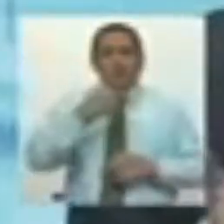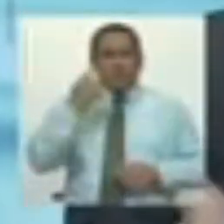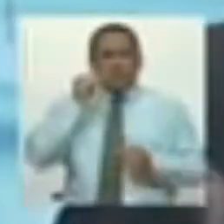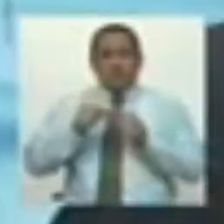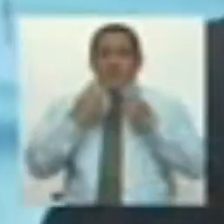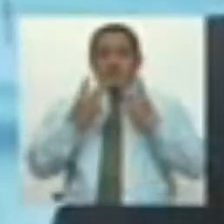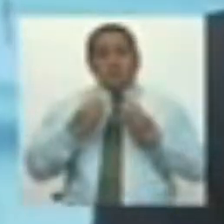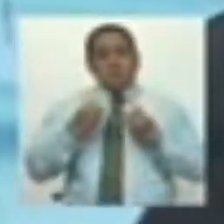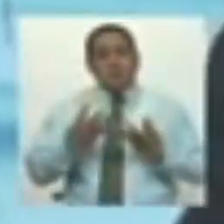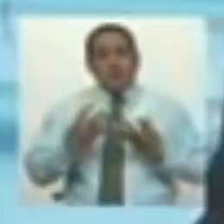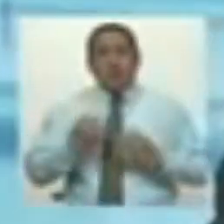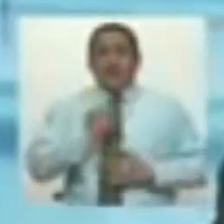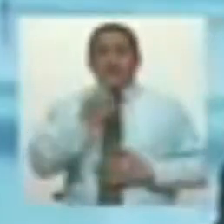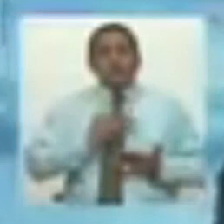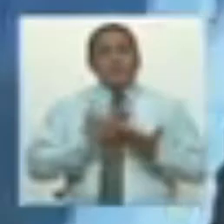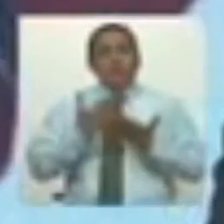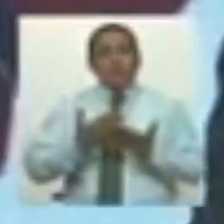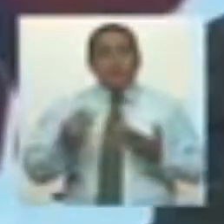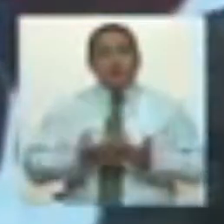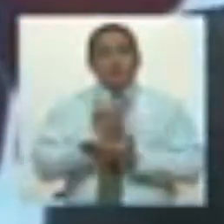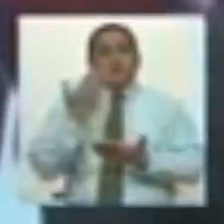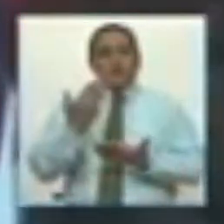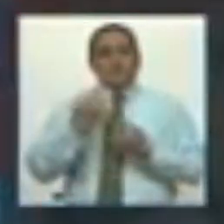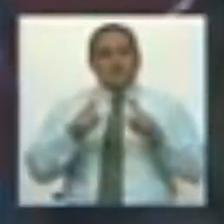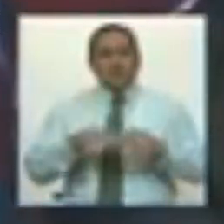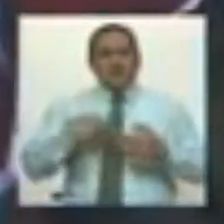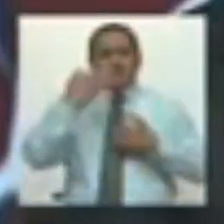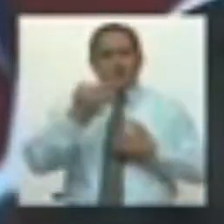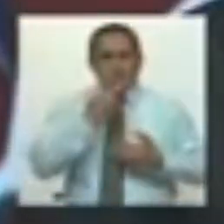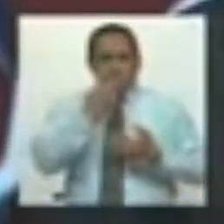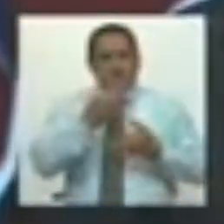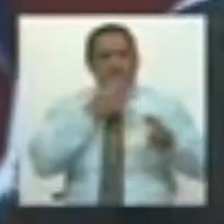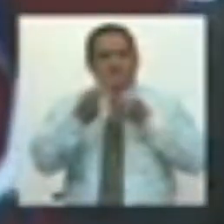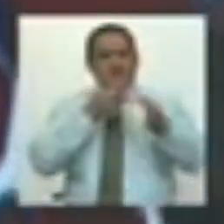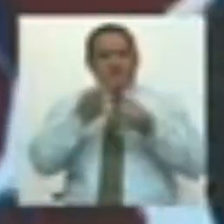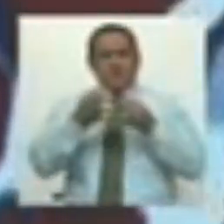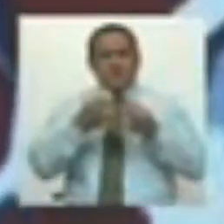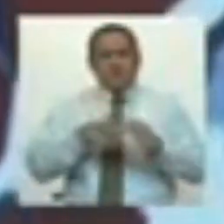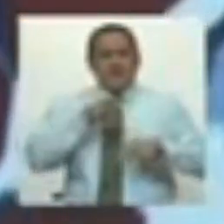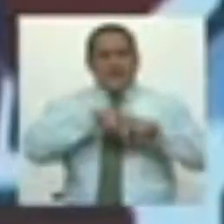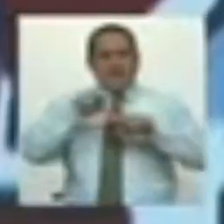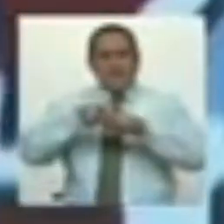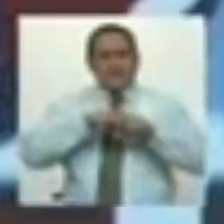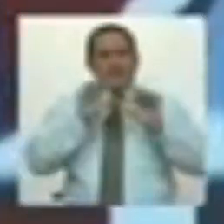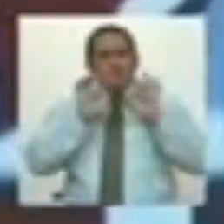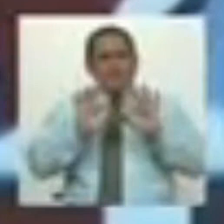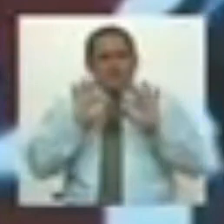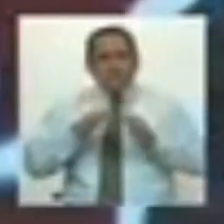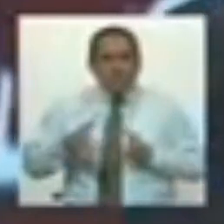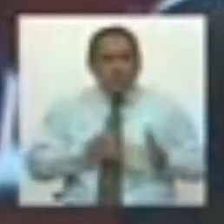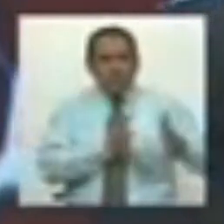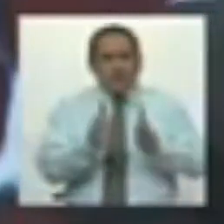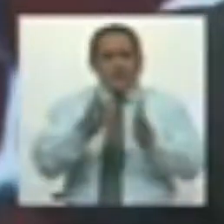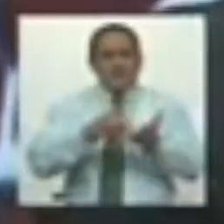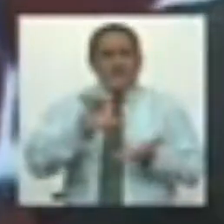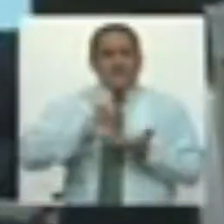escuché dije bueno es una propuesta novedosa pero luego cuando ya vi el detalle la cia sobre el mismo trazo del metro de